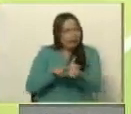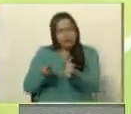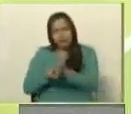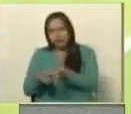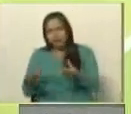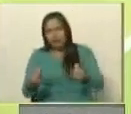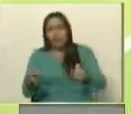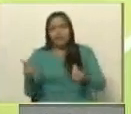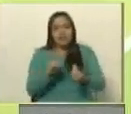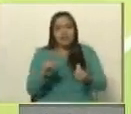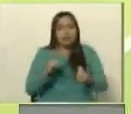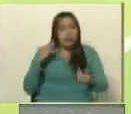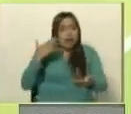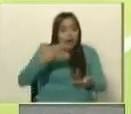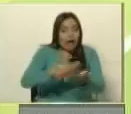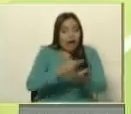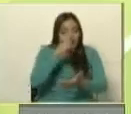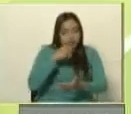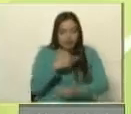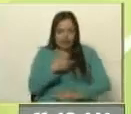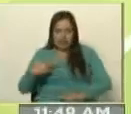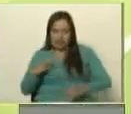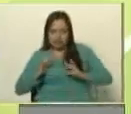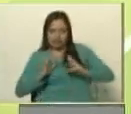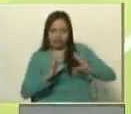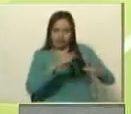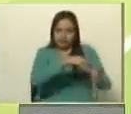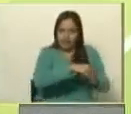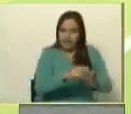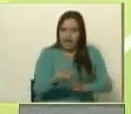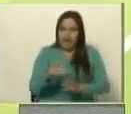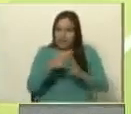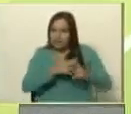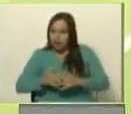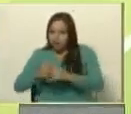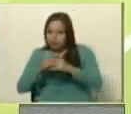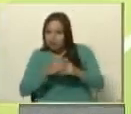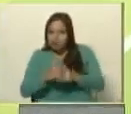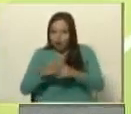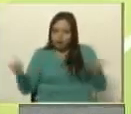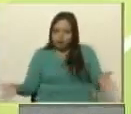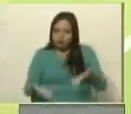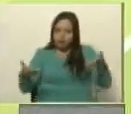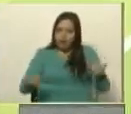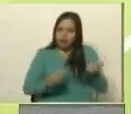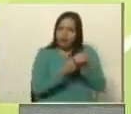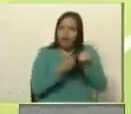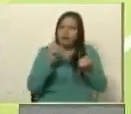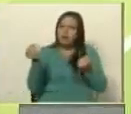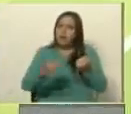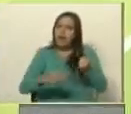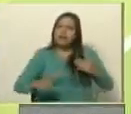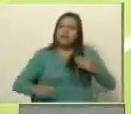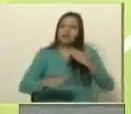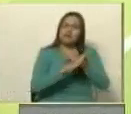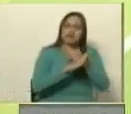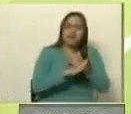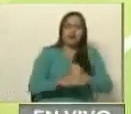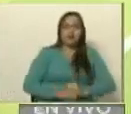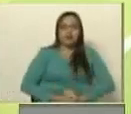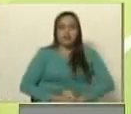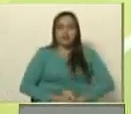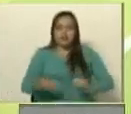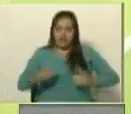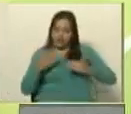Venezuela, recientemente, bueno, un intento de invasión de los Estados Unidos, o motorizado por los Estados Unidos, sanciones, bloqueo, se avanzó